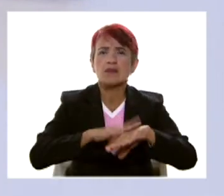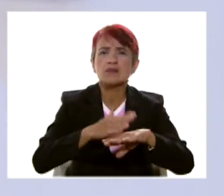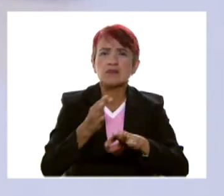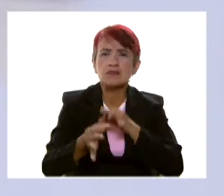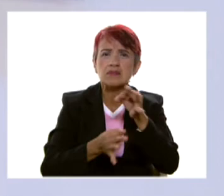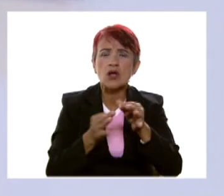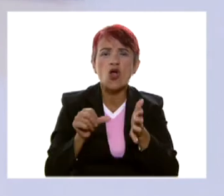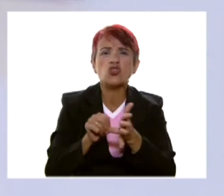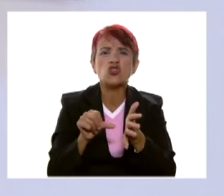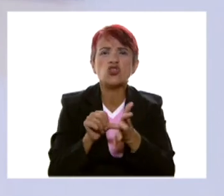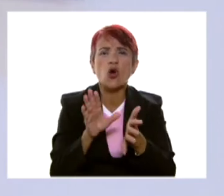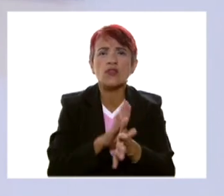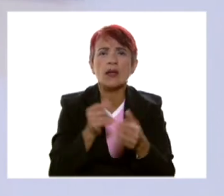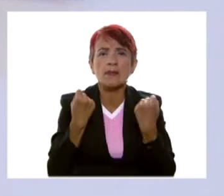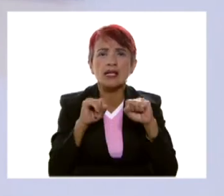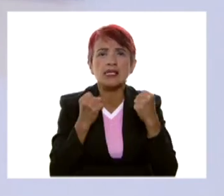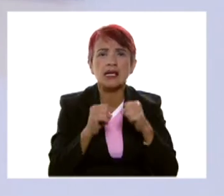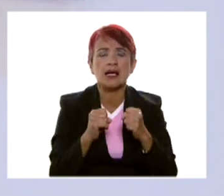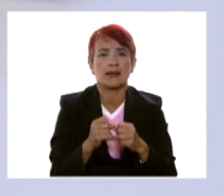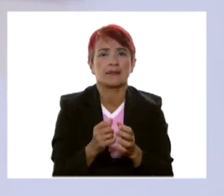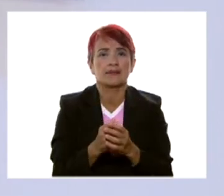se practica o lo practicaba.